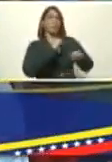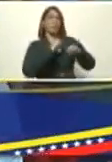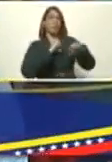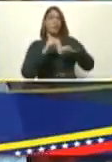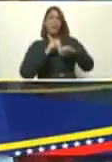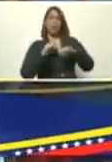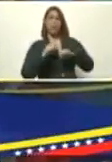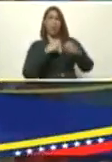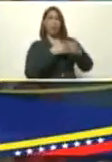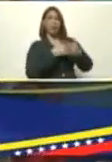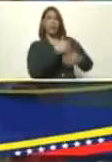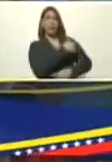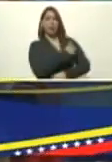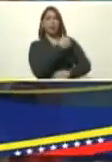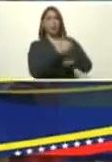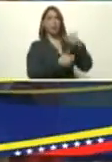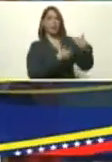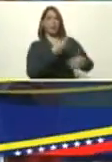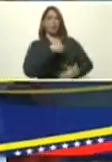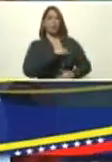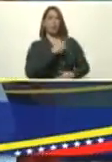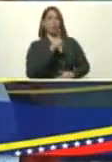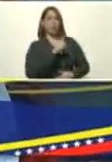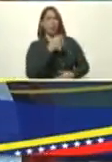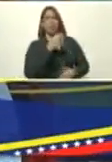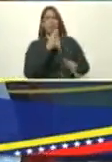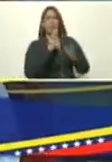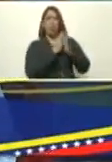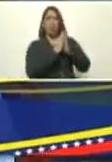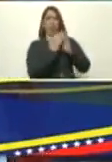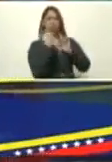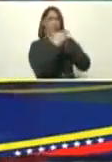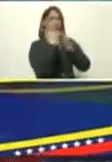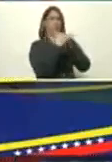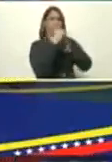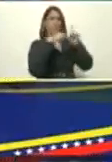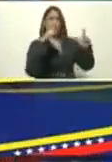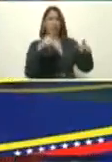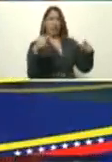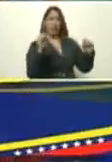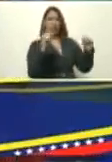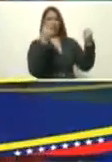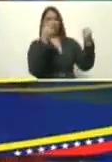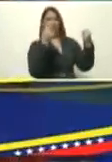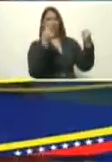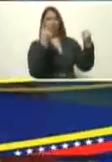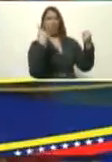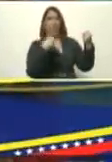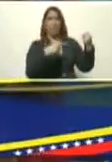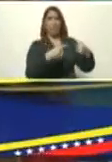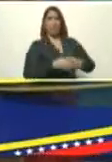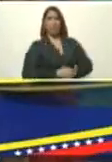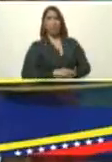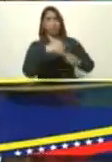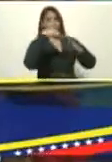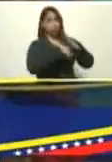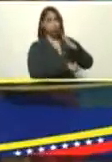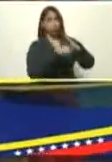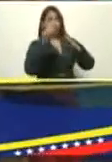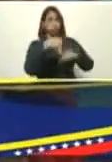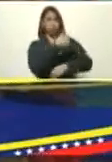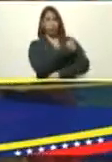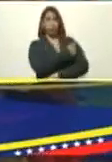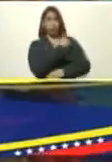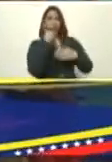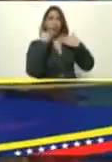antivacunas. Así que, bueno, avancemos, no caigamos en las redes de las personas negacionistas. Tenemos que profundizar en la